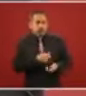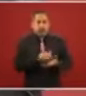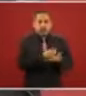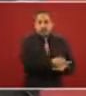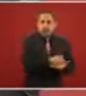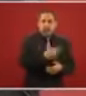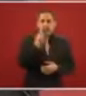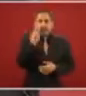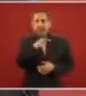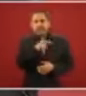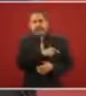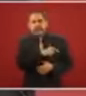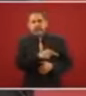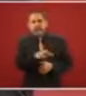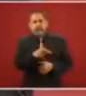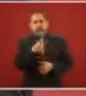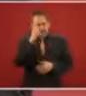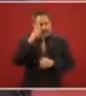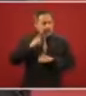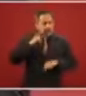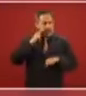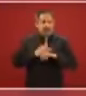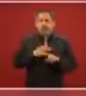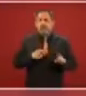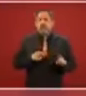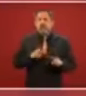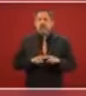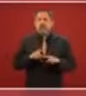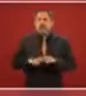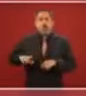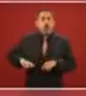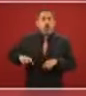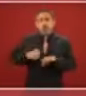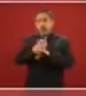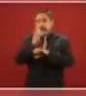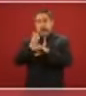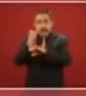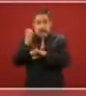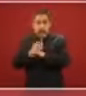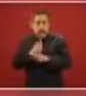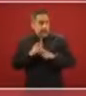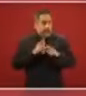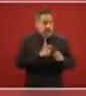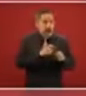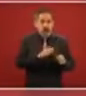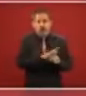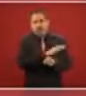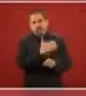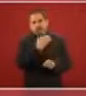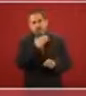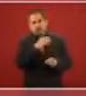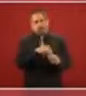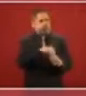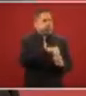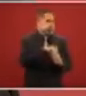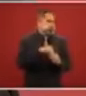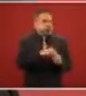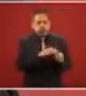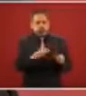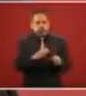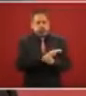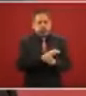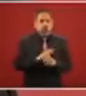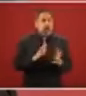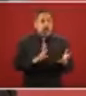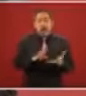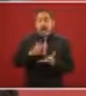que están a cargo de los gobiernos estatales saturadas. Las cárceles